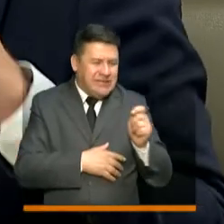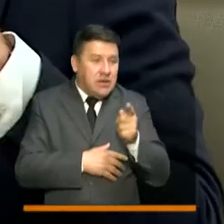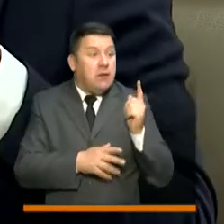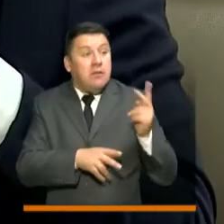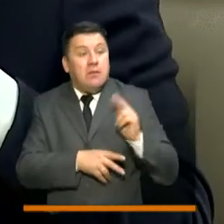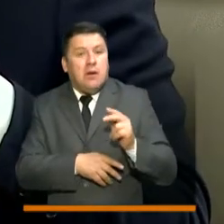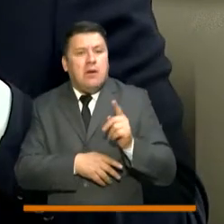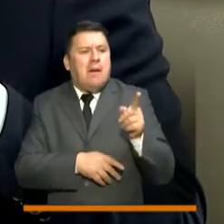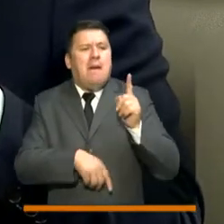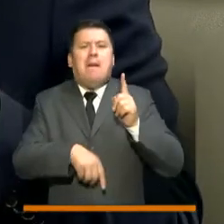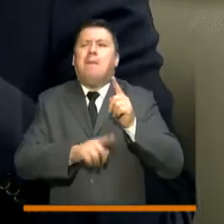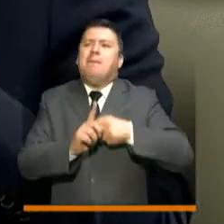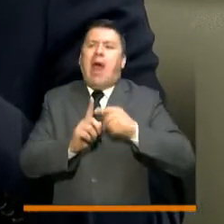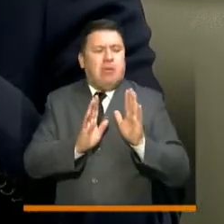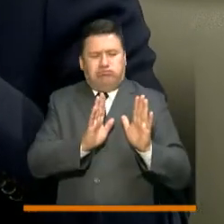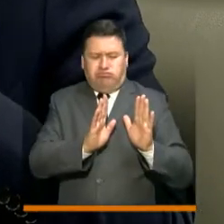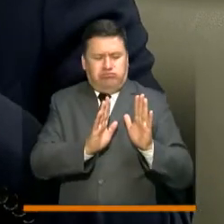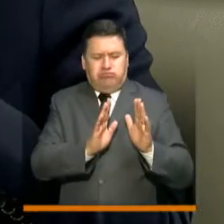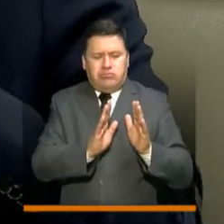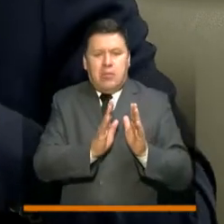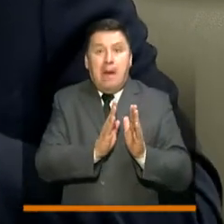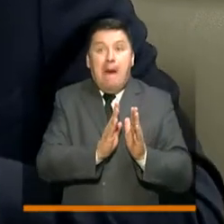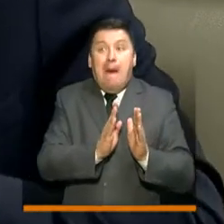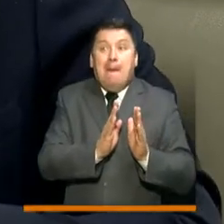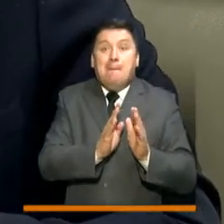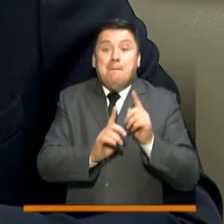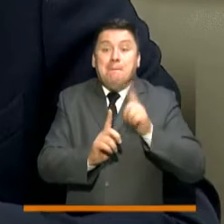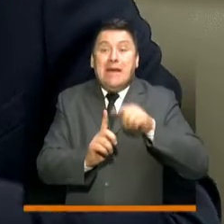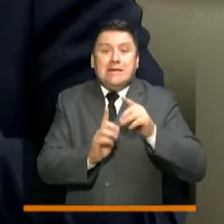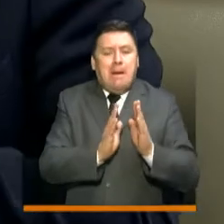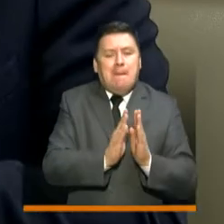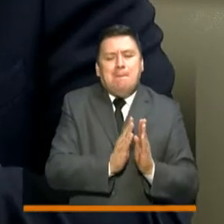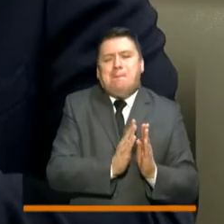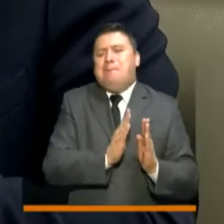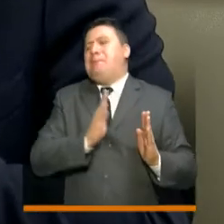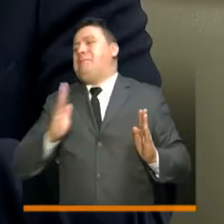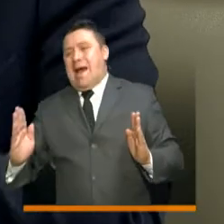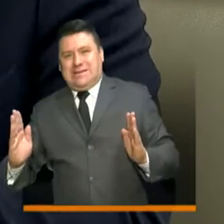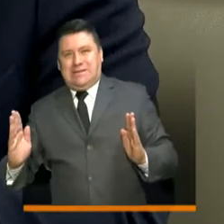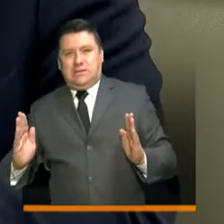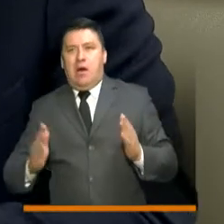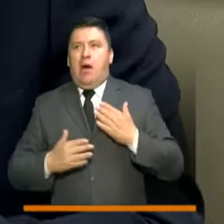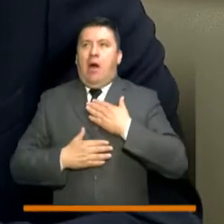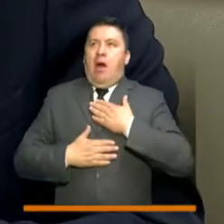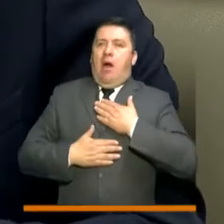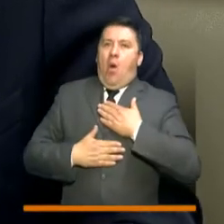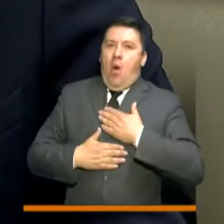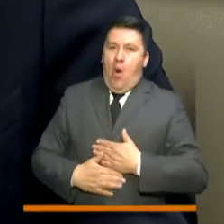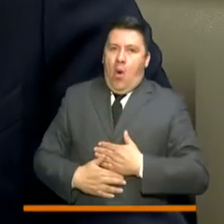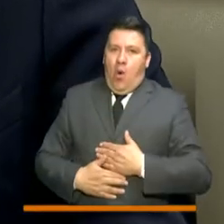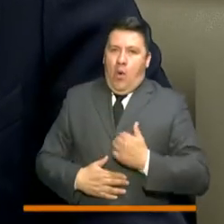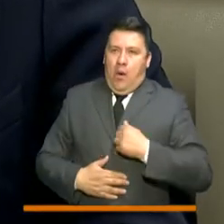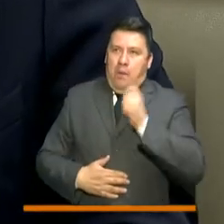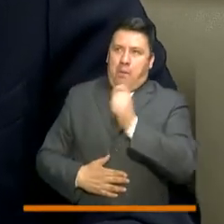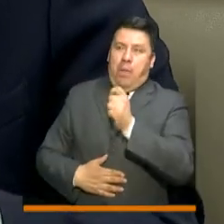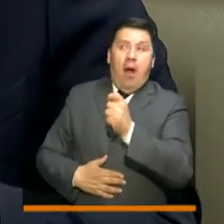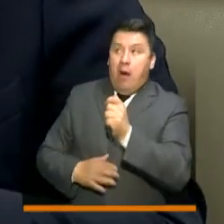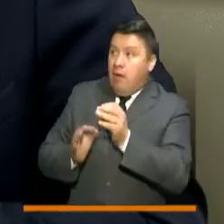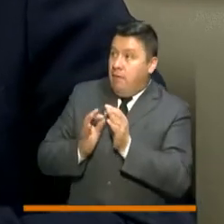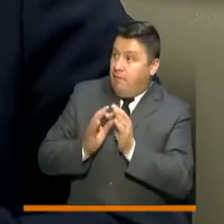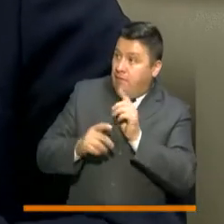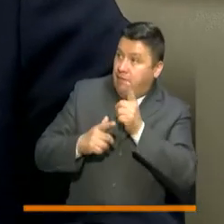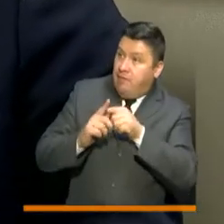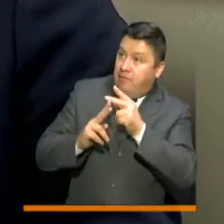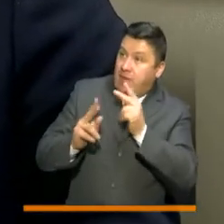meses lo cual tiene como efecto que se reduce el valor mensual lo cual les genera que están buscando en este momento